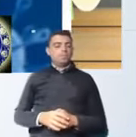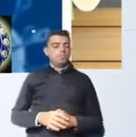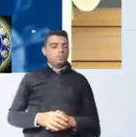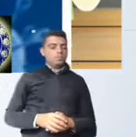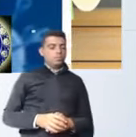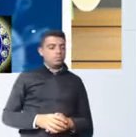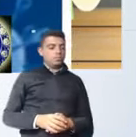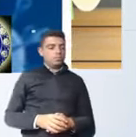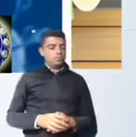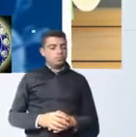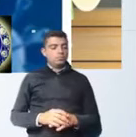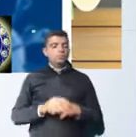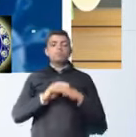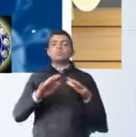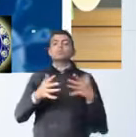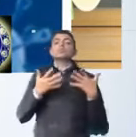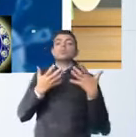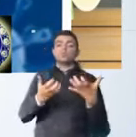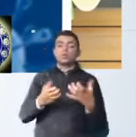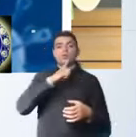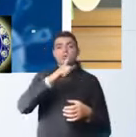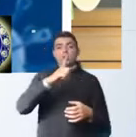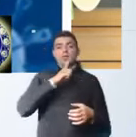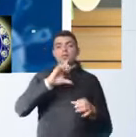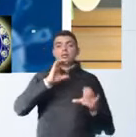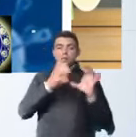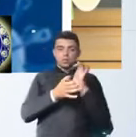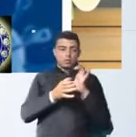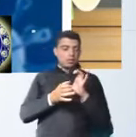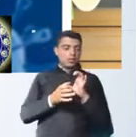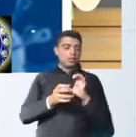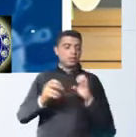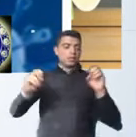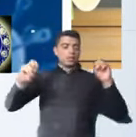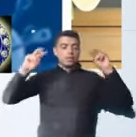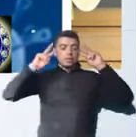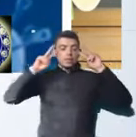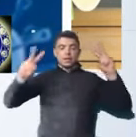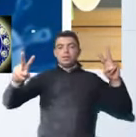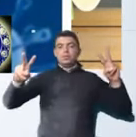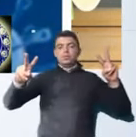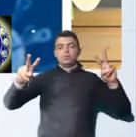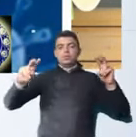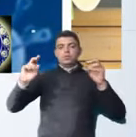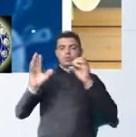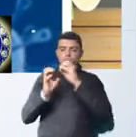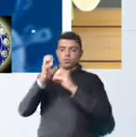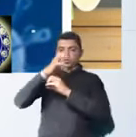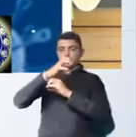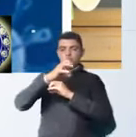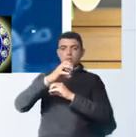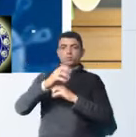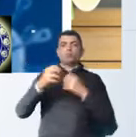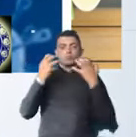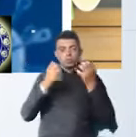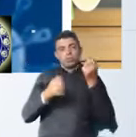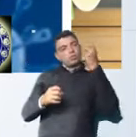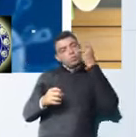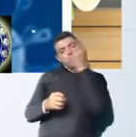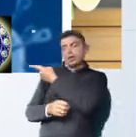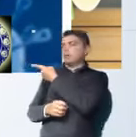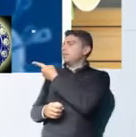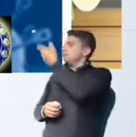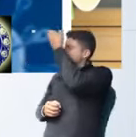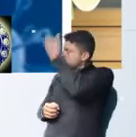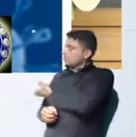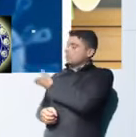Así es como yo quiero que los líderes de GanoExcel veamos el coronavirus. Ese es el coronavirus que yo quiero para todas las